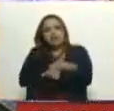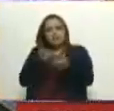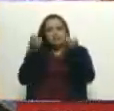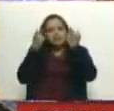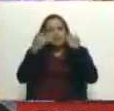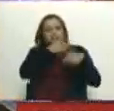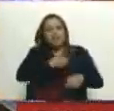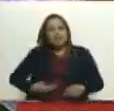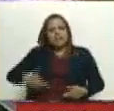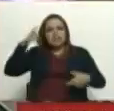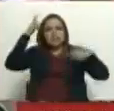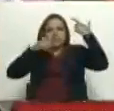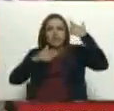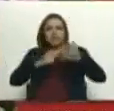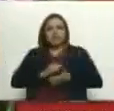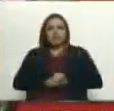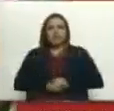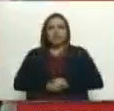comandante supremo Hugo Chávez,